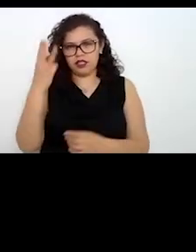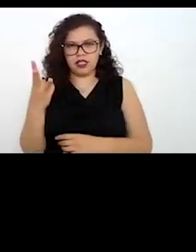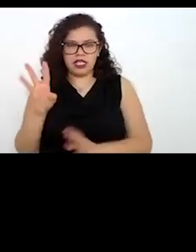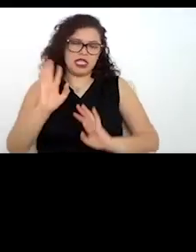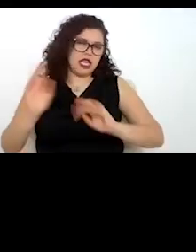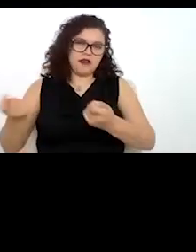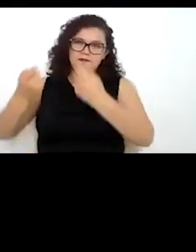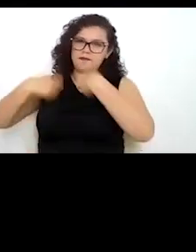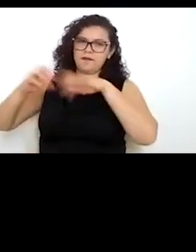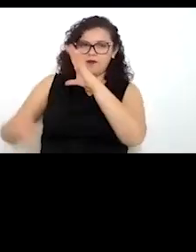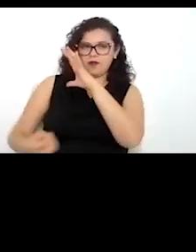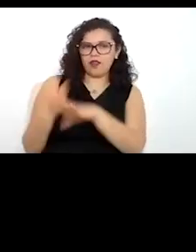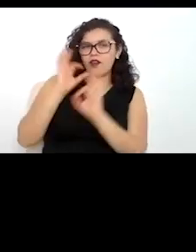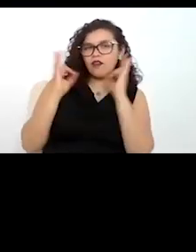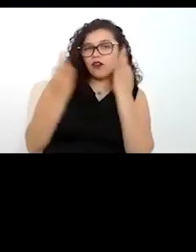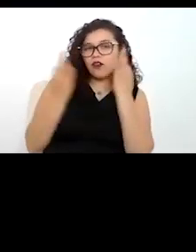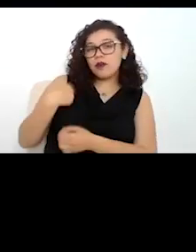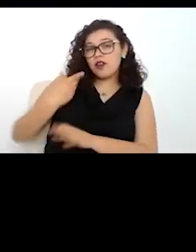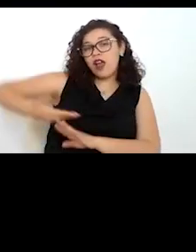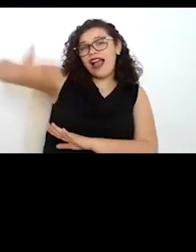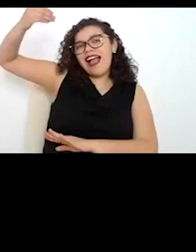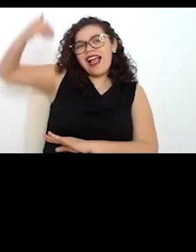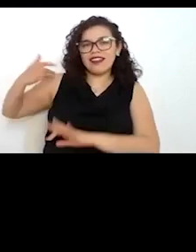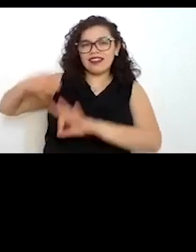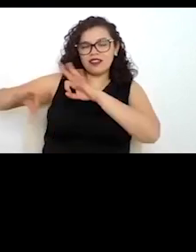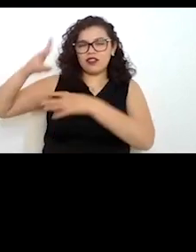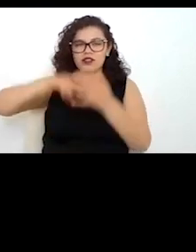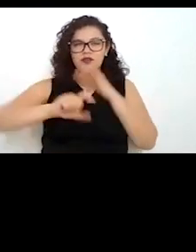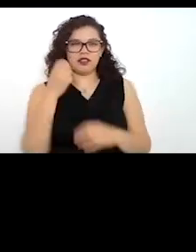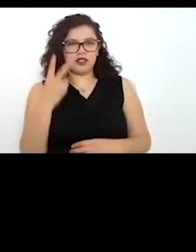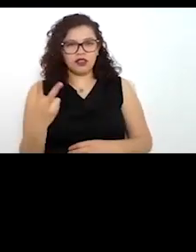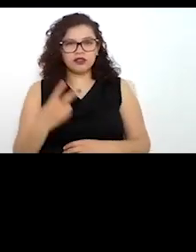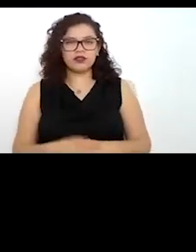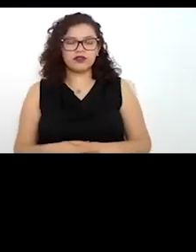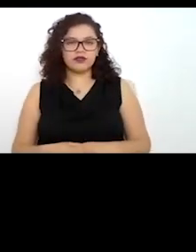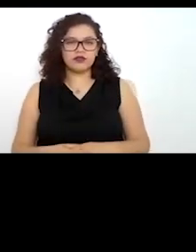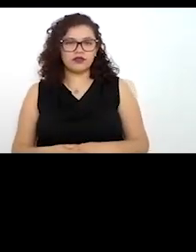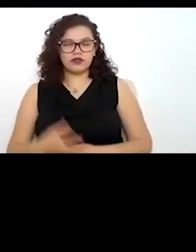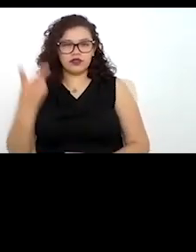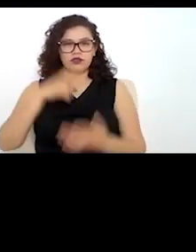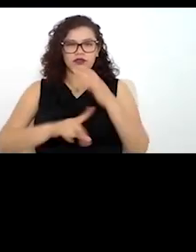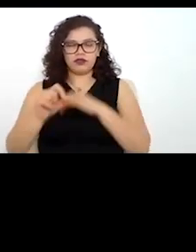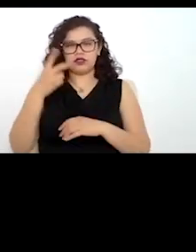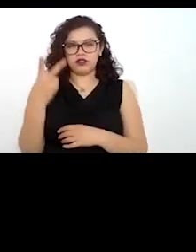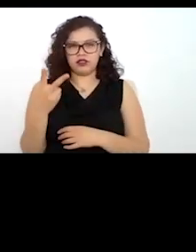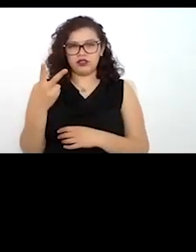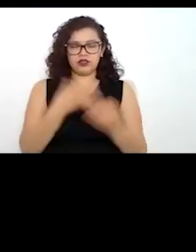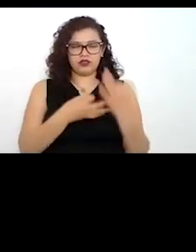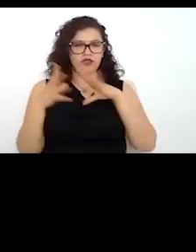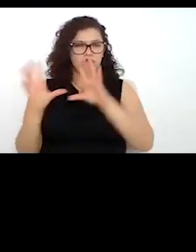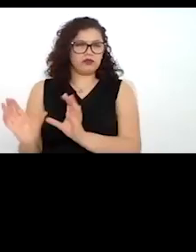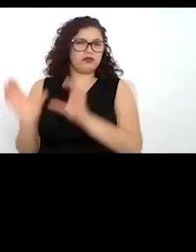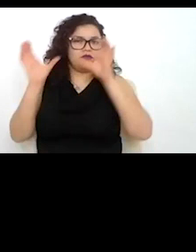toca el nuevo esquema. Pero si yo ya estaba trabajando desde 2022, todo lo que trabajé en 2022 se va a computar